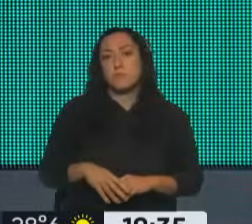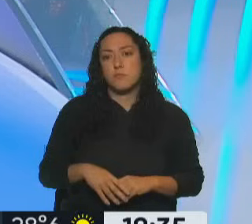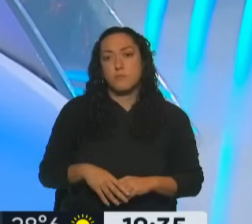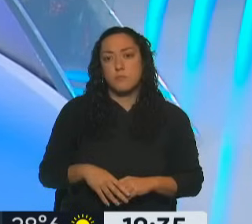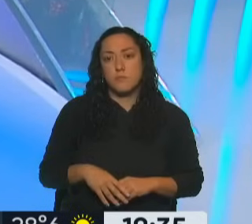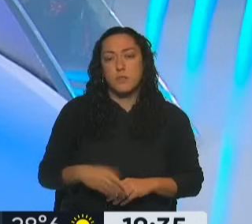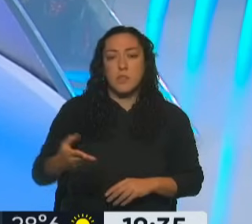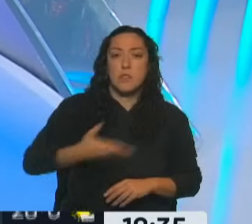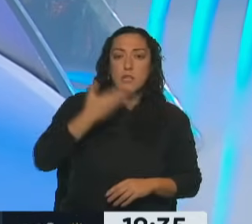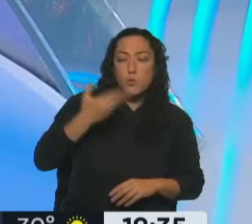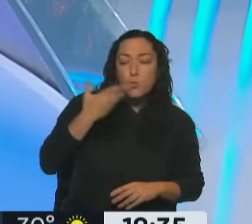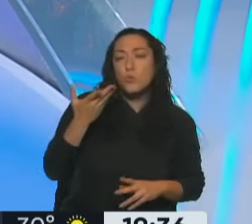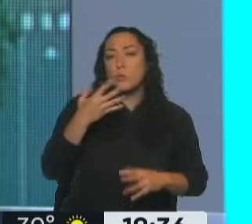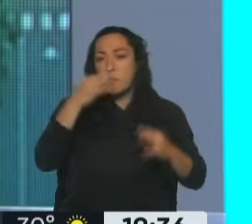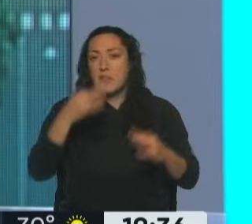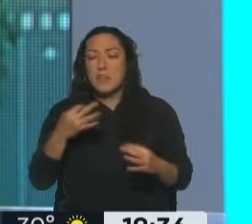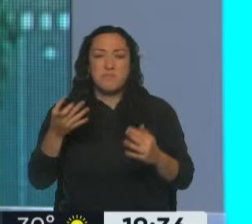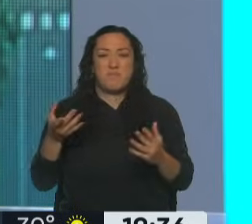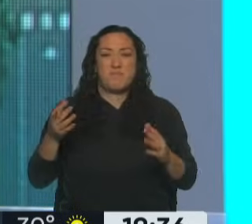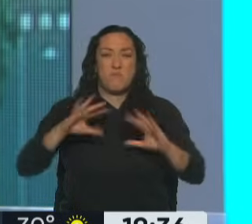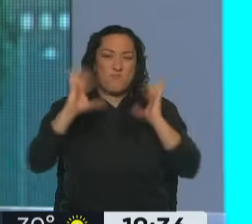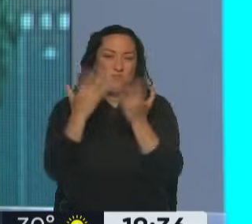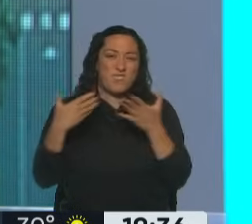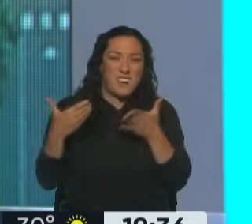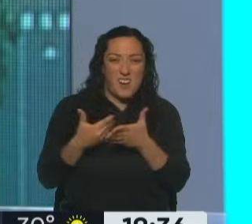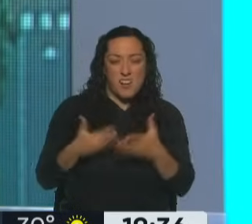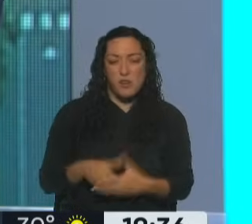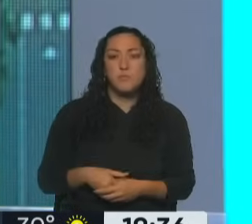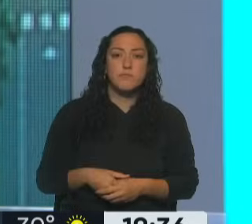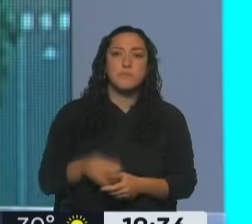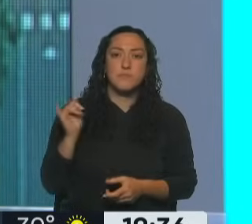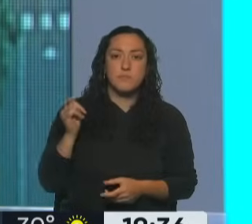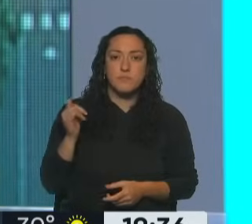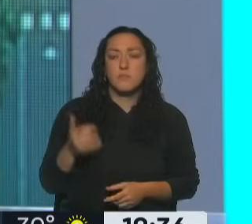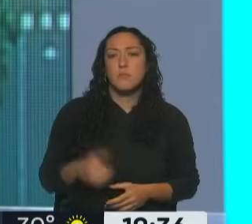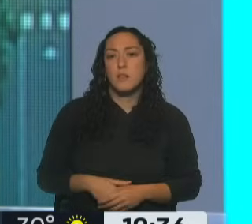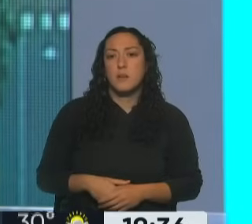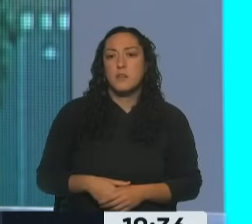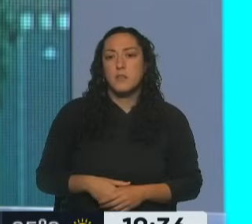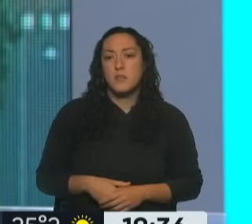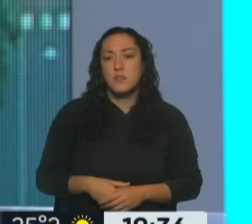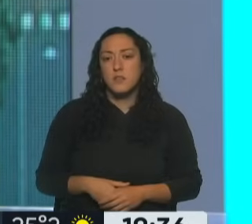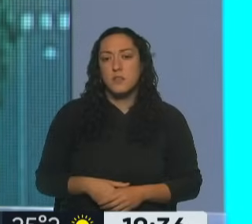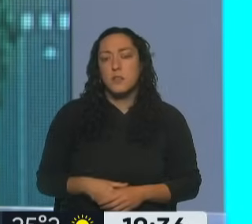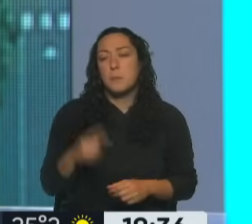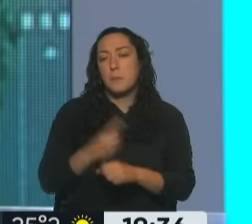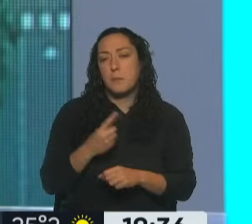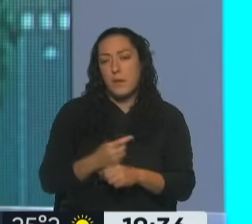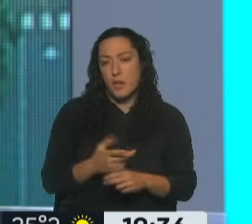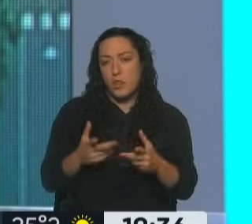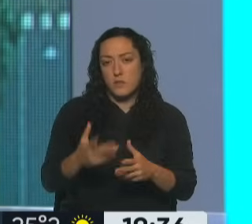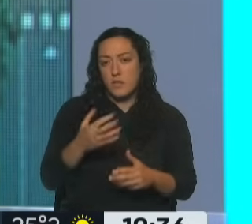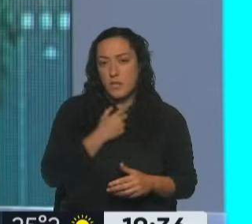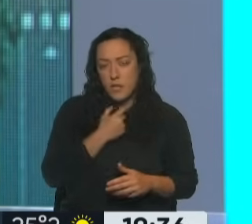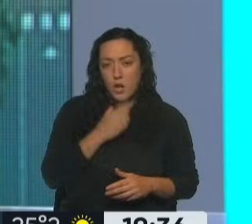cualquier discurso, ¿no es cierto? Sí, efectivamente. Ayer, bueno, primero hay algo interesante en